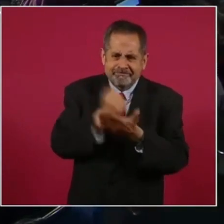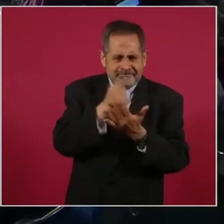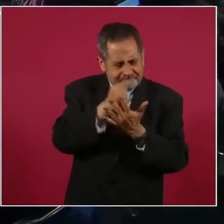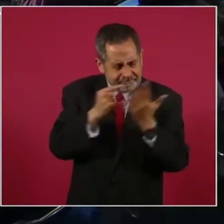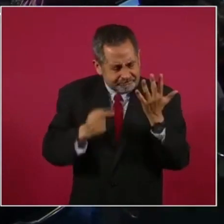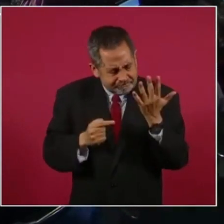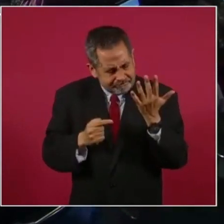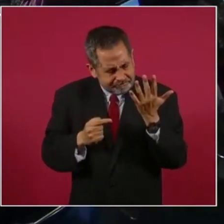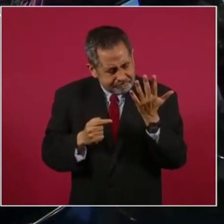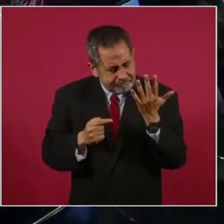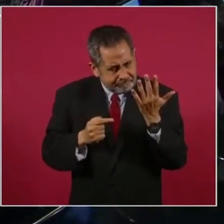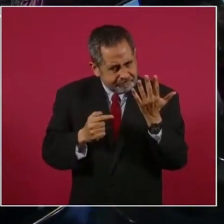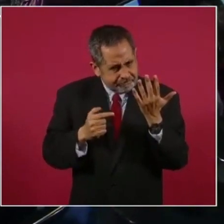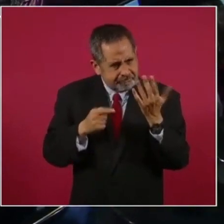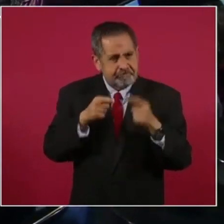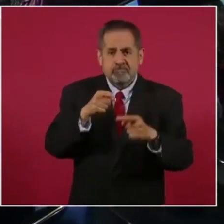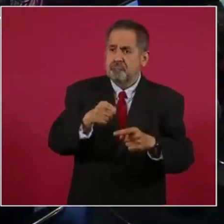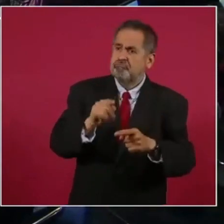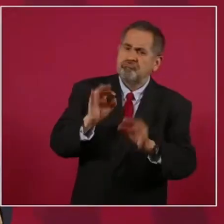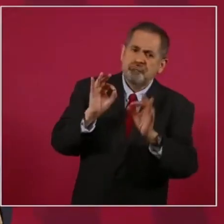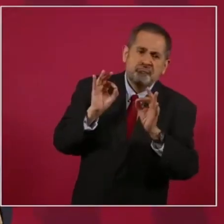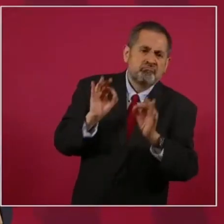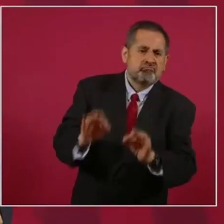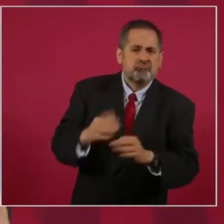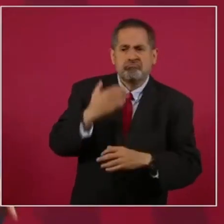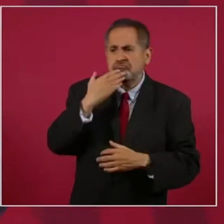reivindicando al